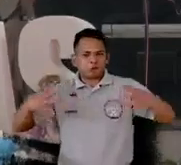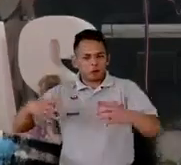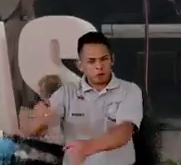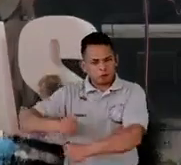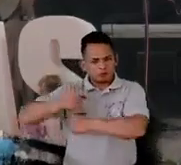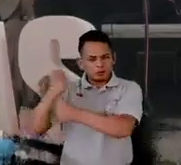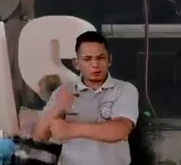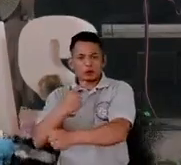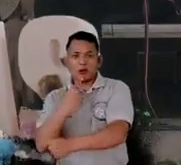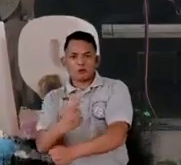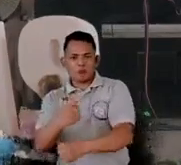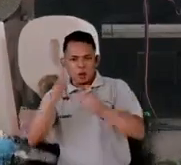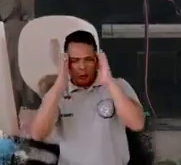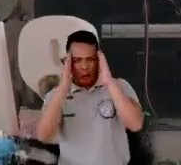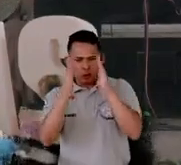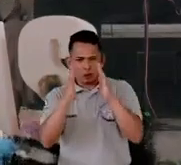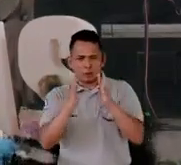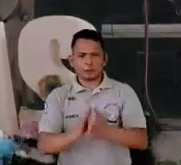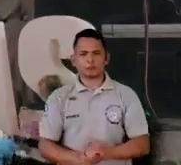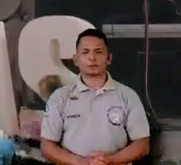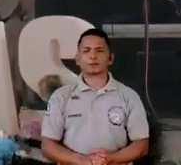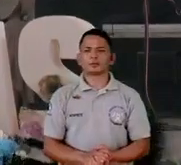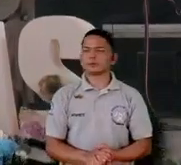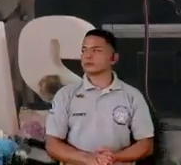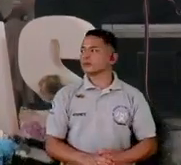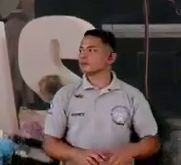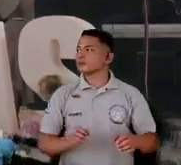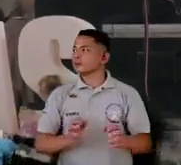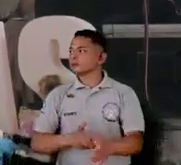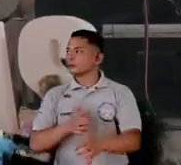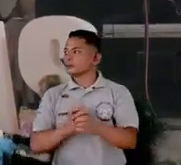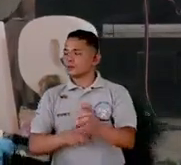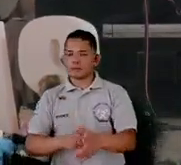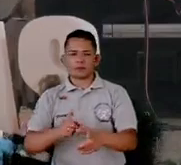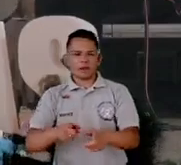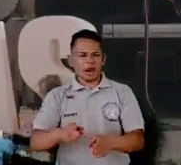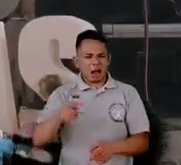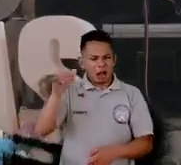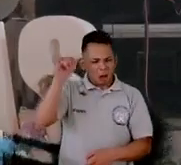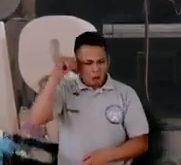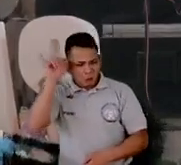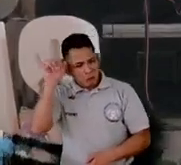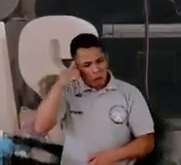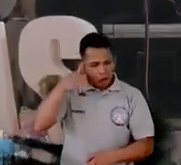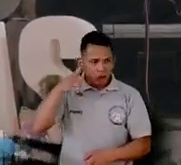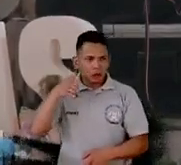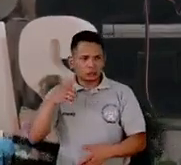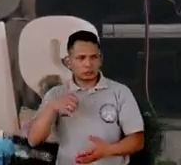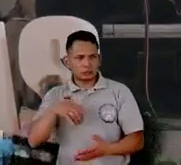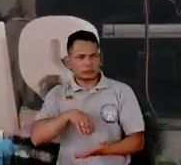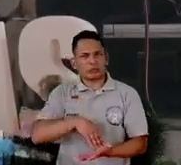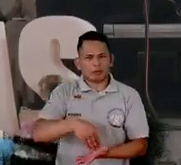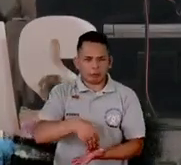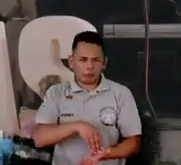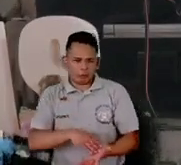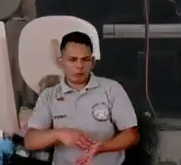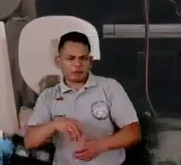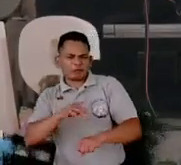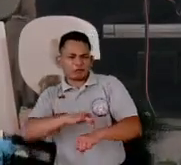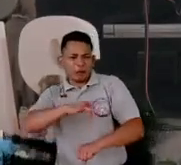pongan cuidado, porque estos no están borrachos, es tempranito, aquí nadie se